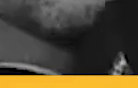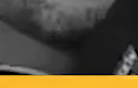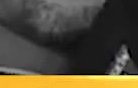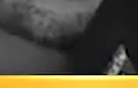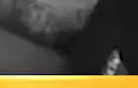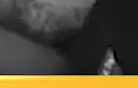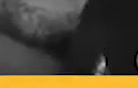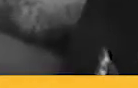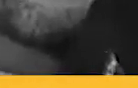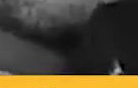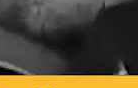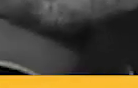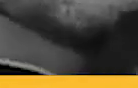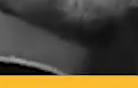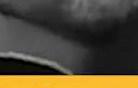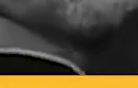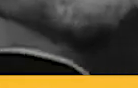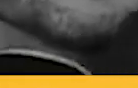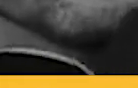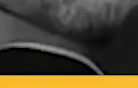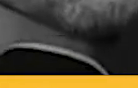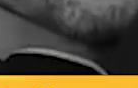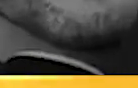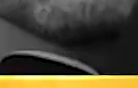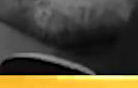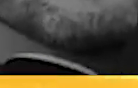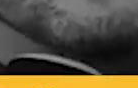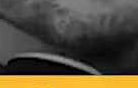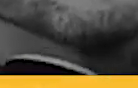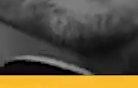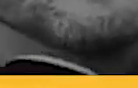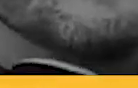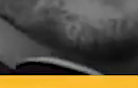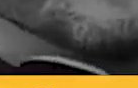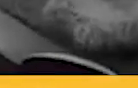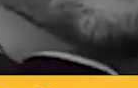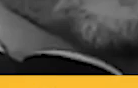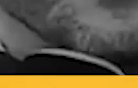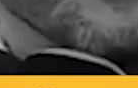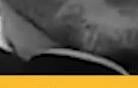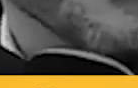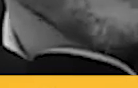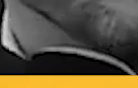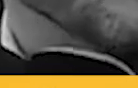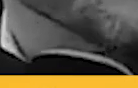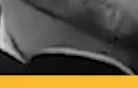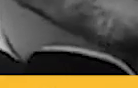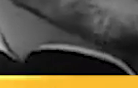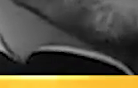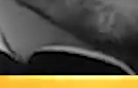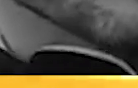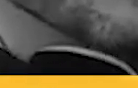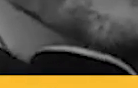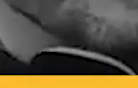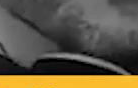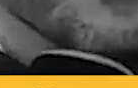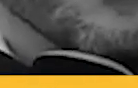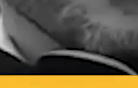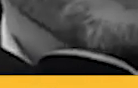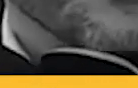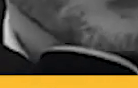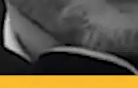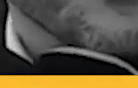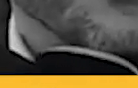mirada del gobernador de la provincia de Buenos Aires. Yo no me siento extorsionado. Yo sí siento que hay un debate muy tenso en la República